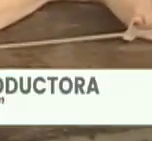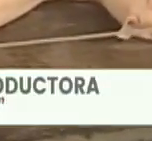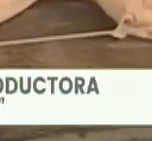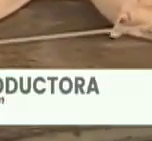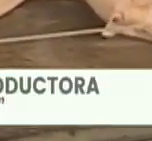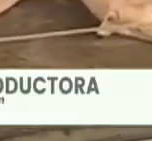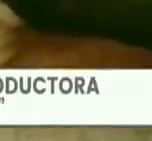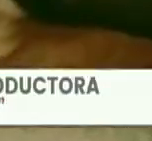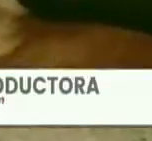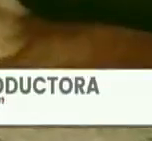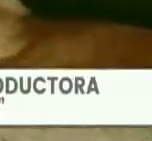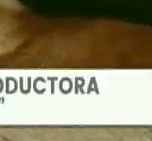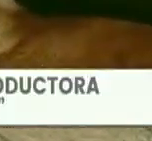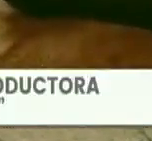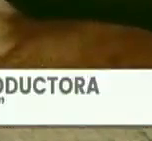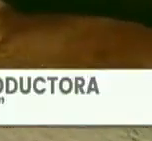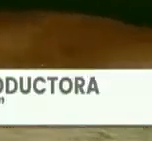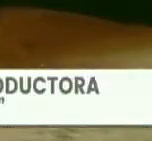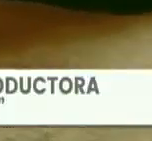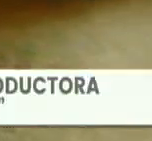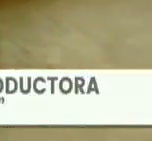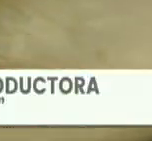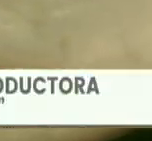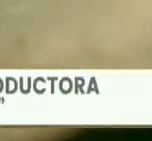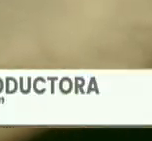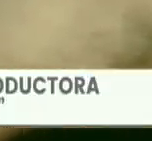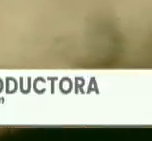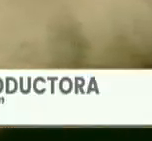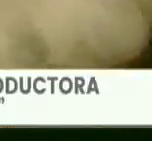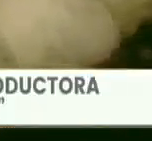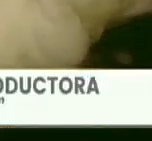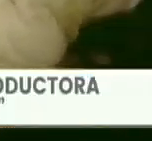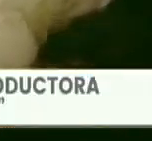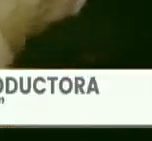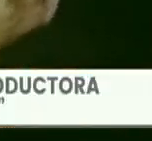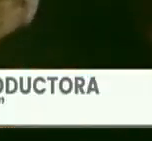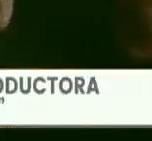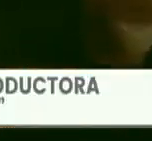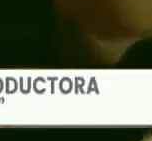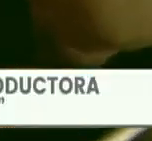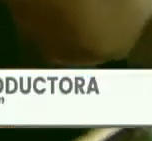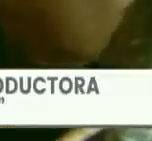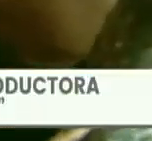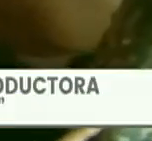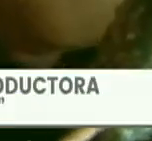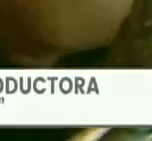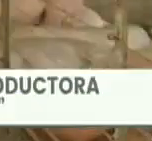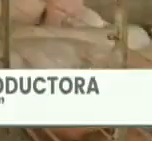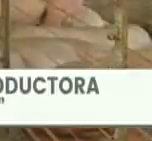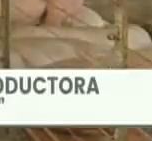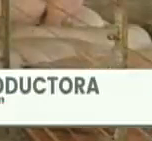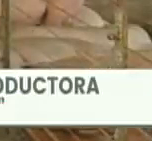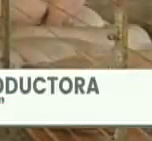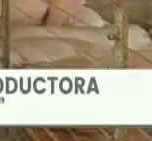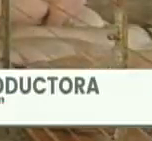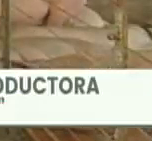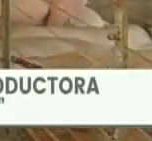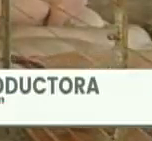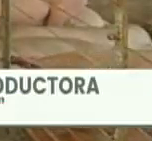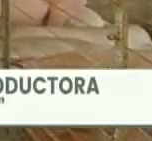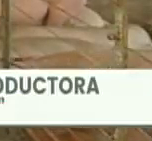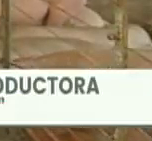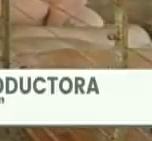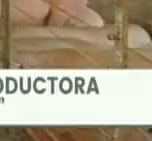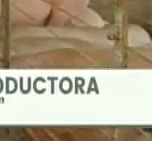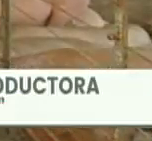para tener un ciclo de producción de 23 o 24 semanas, dependiendo su velocidad de crecimiento. También para